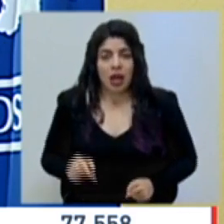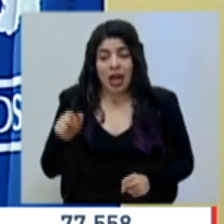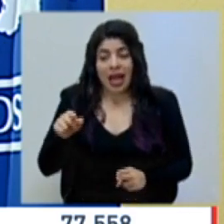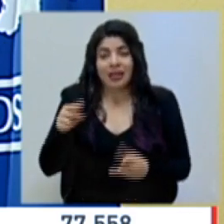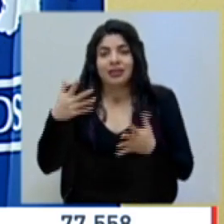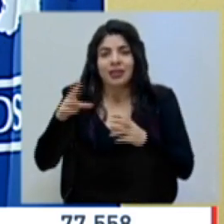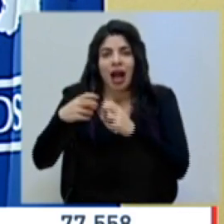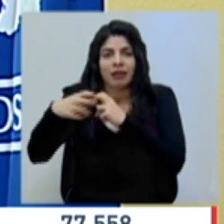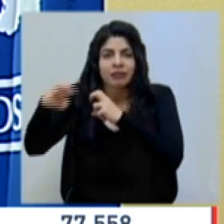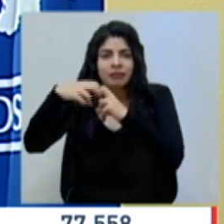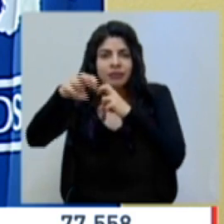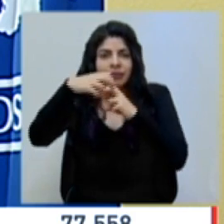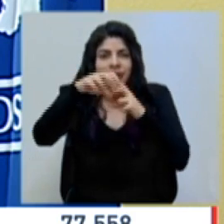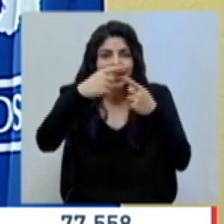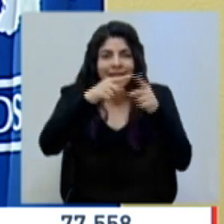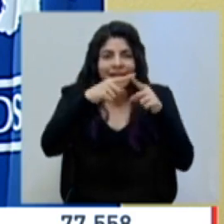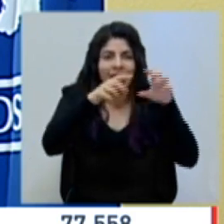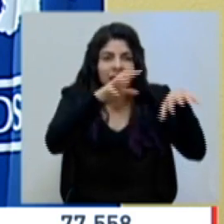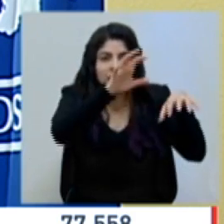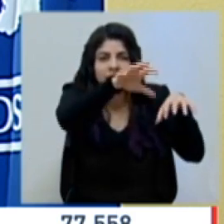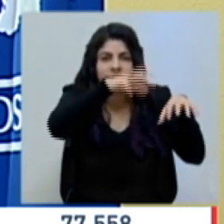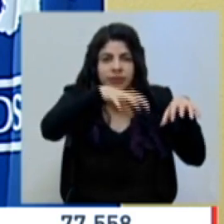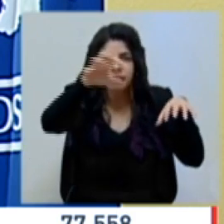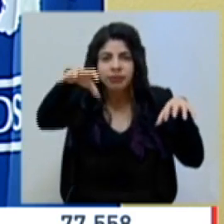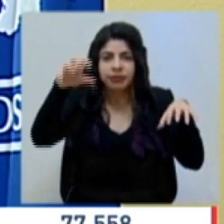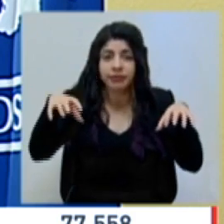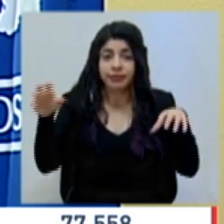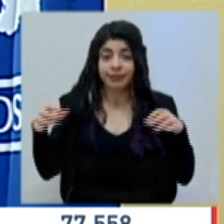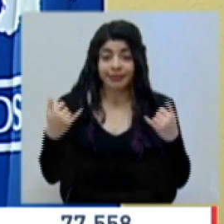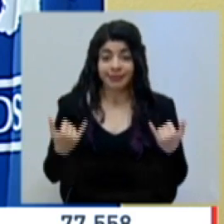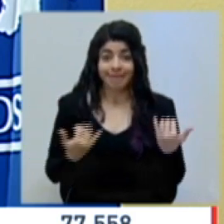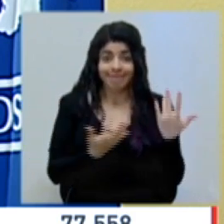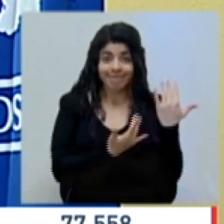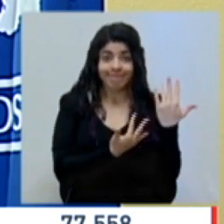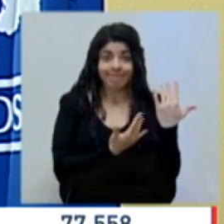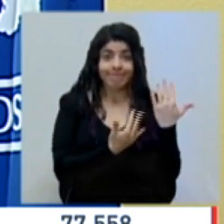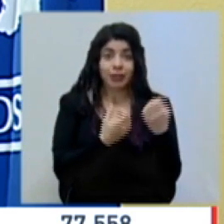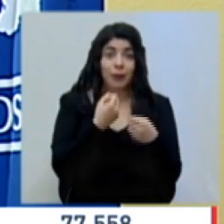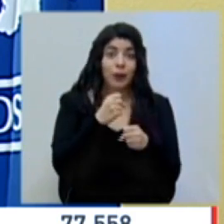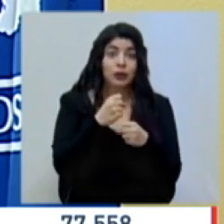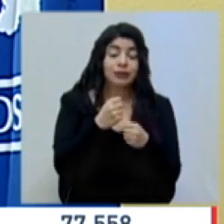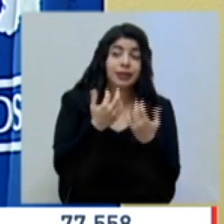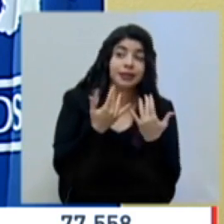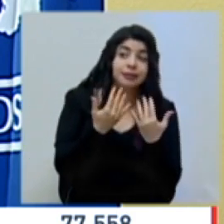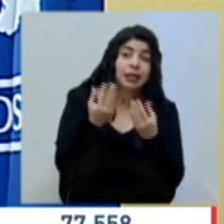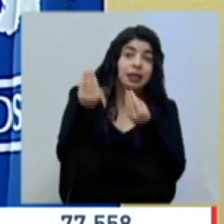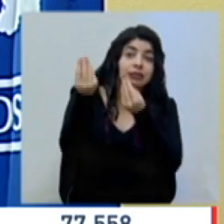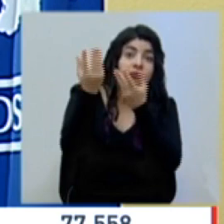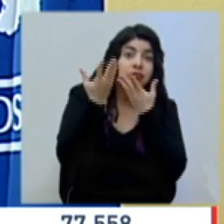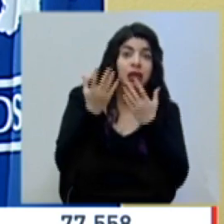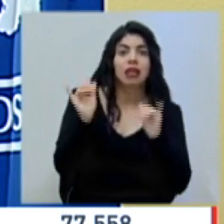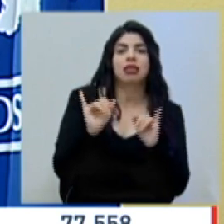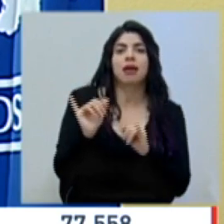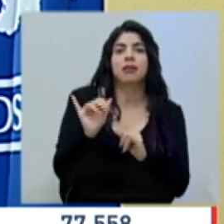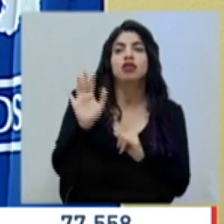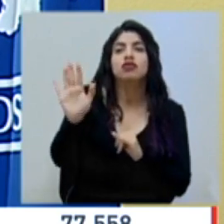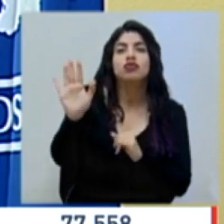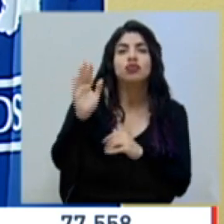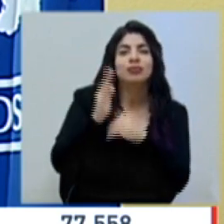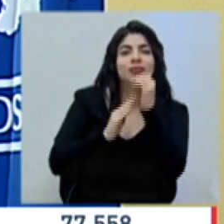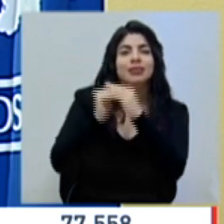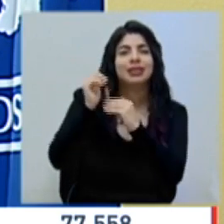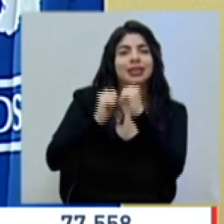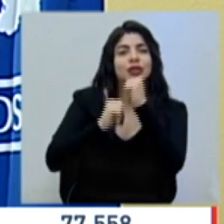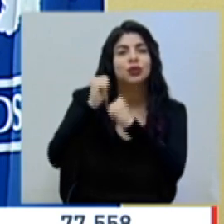diferentes territorios. Estamos a la espera de que las municipalidades logren hacer el levantamiento también de su